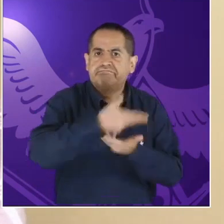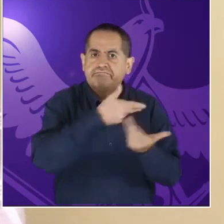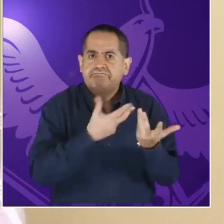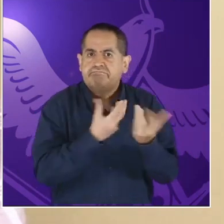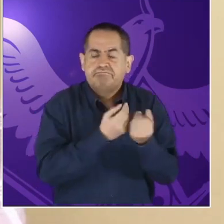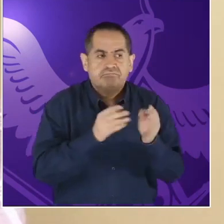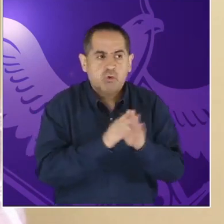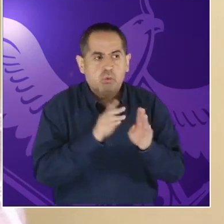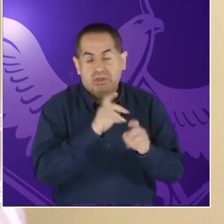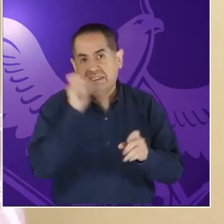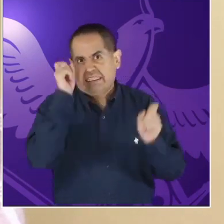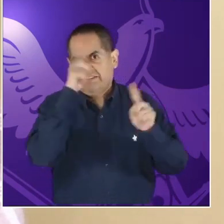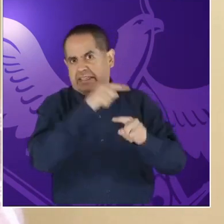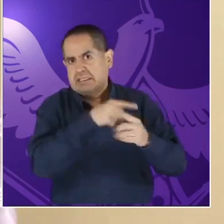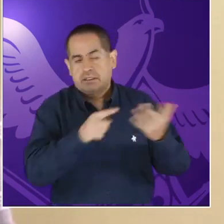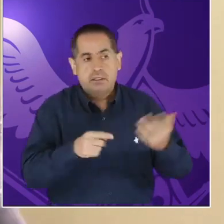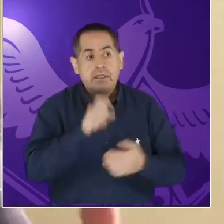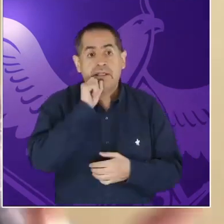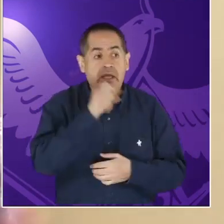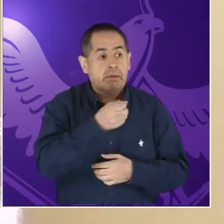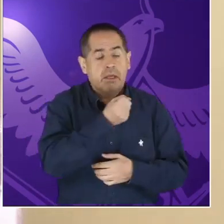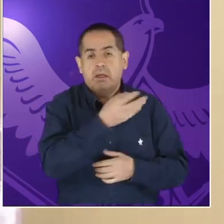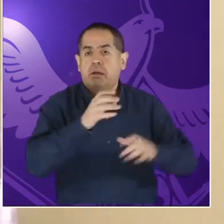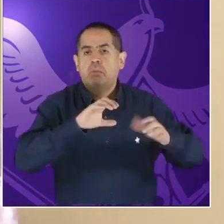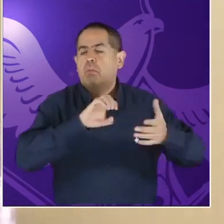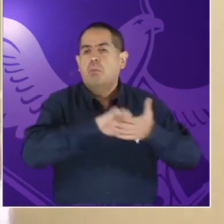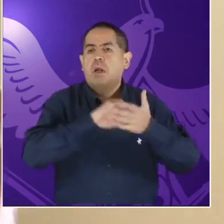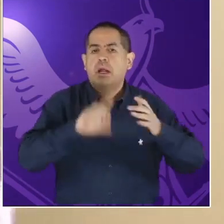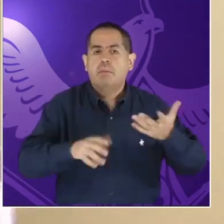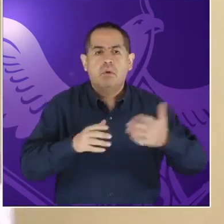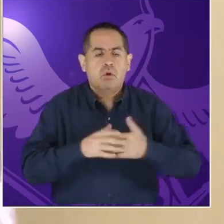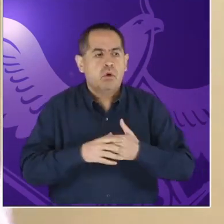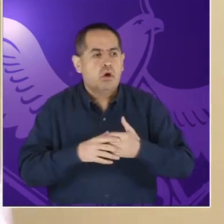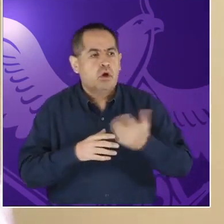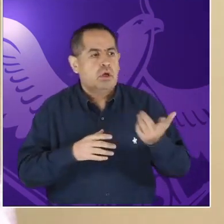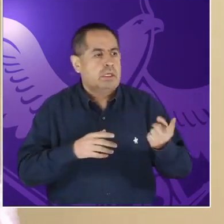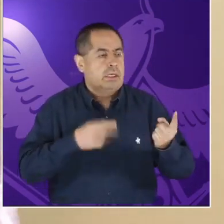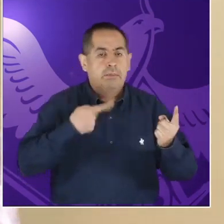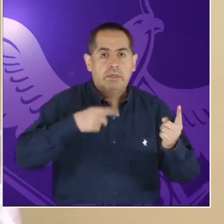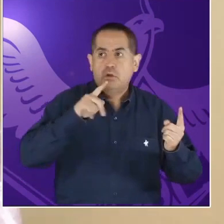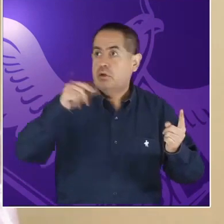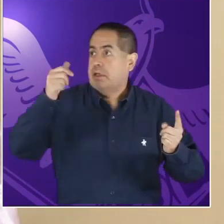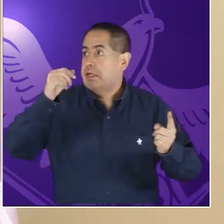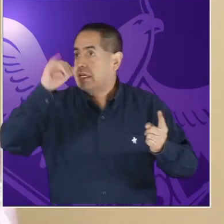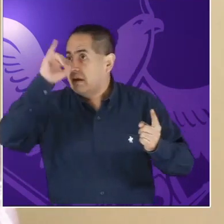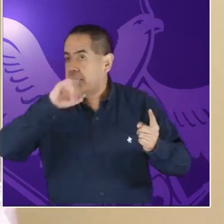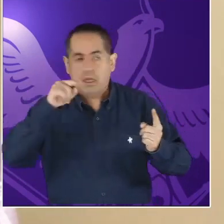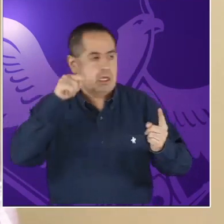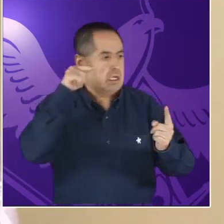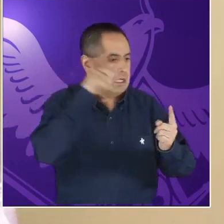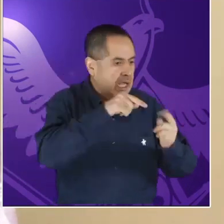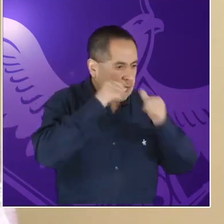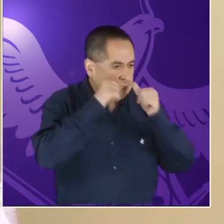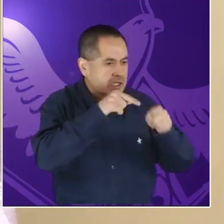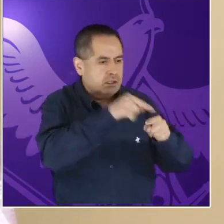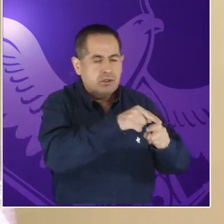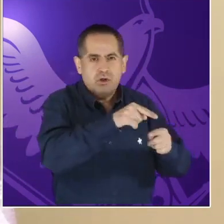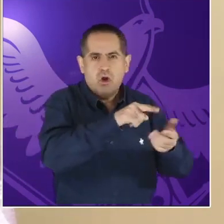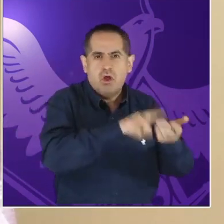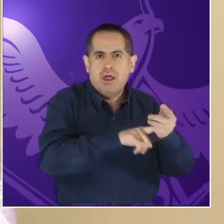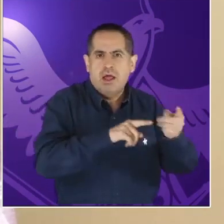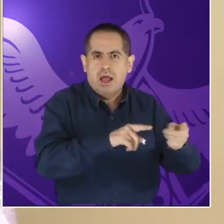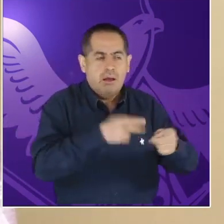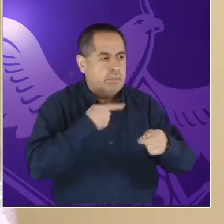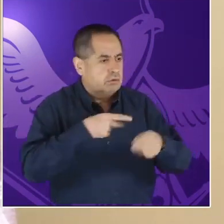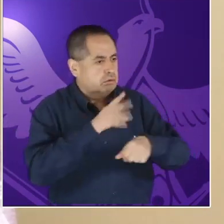en la forma también en que los y las empleadores, por ejemplo, de las personas, pueden estar